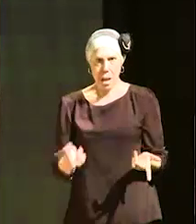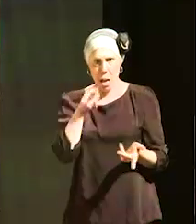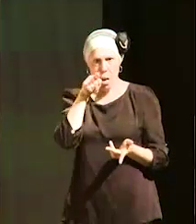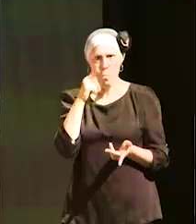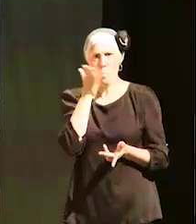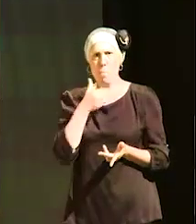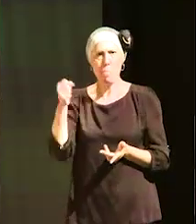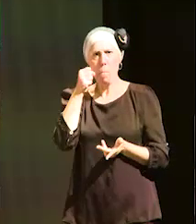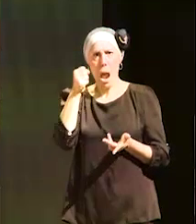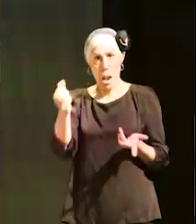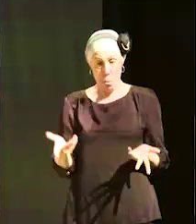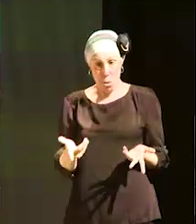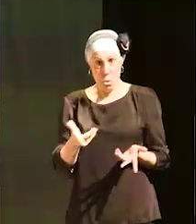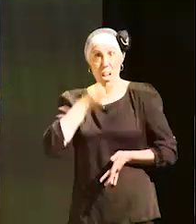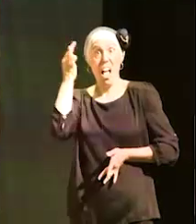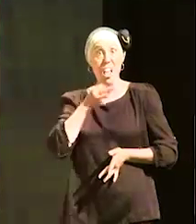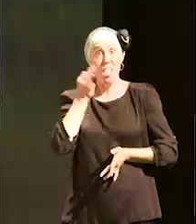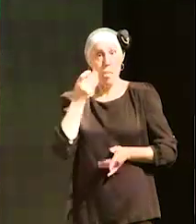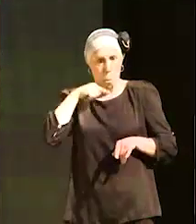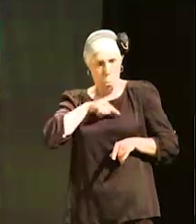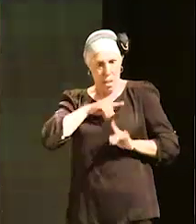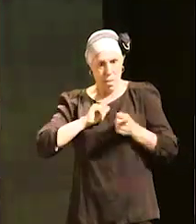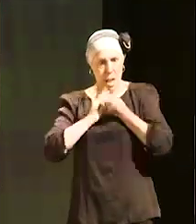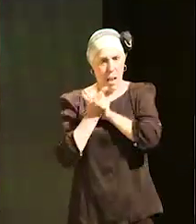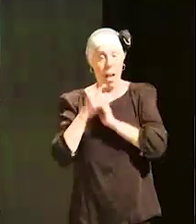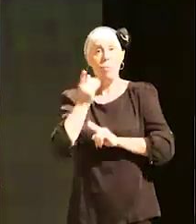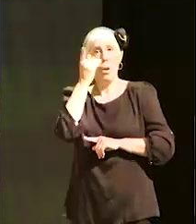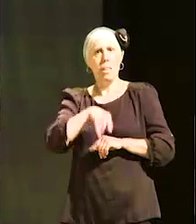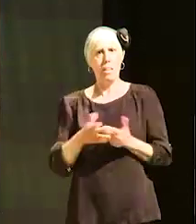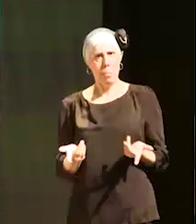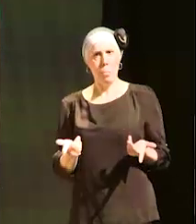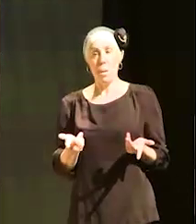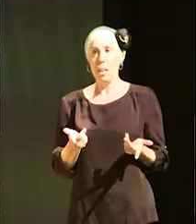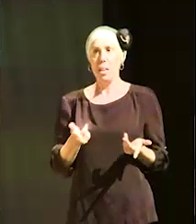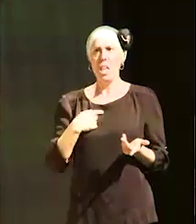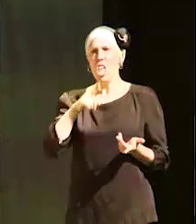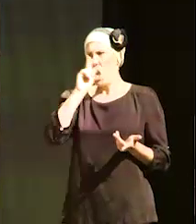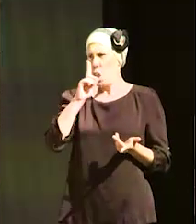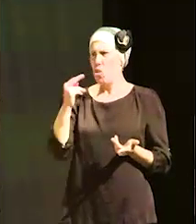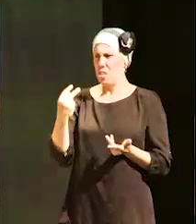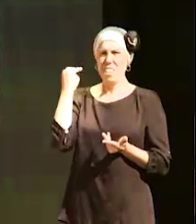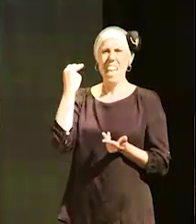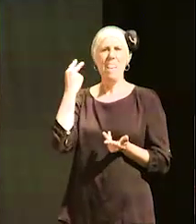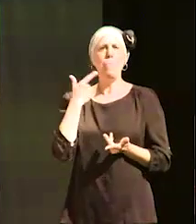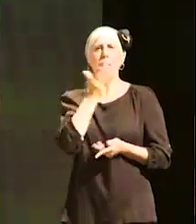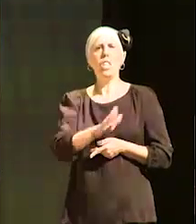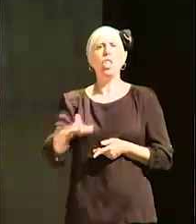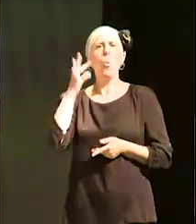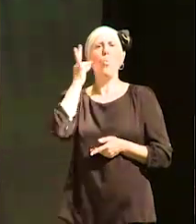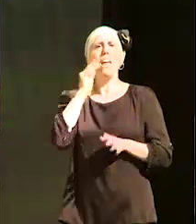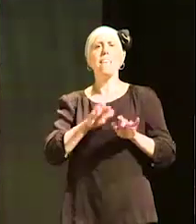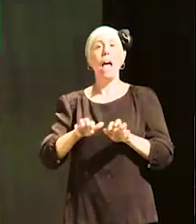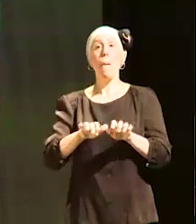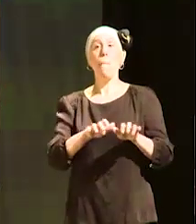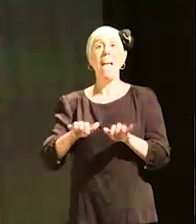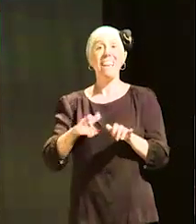se están transformando porque pasa por su cuerpo entonces el padre de no sé si se fijaron en una niña pianista que viaja era